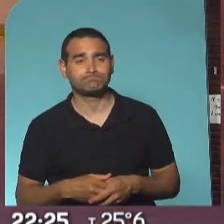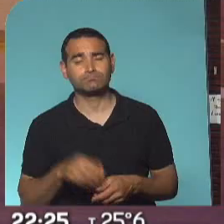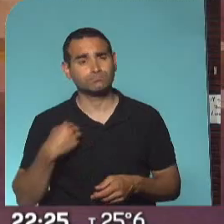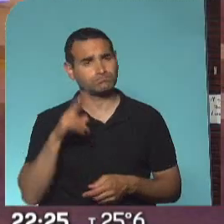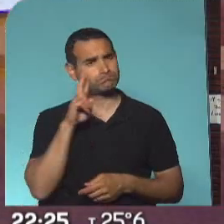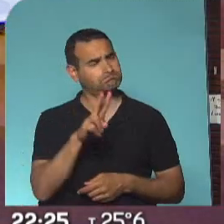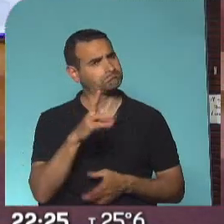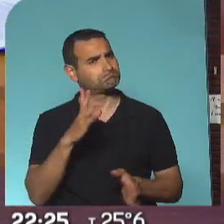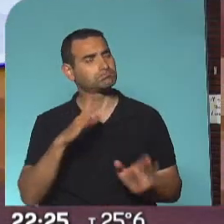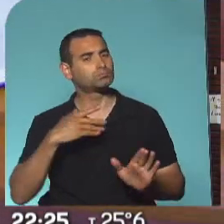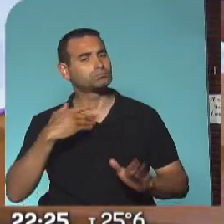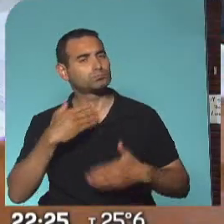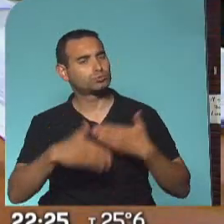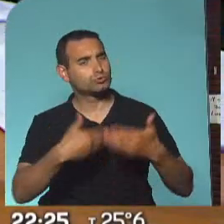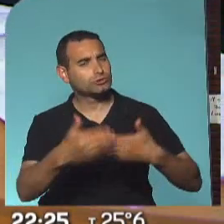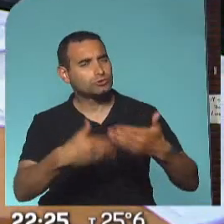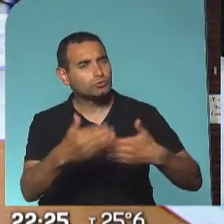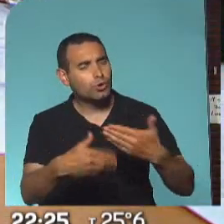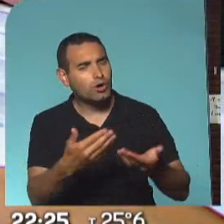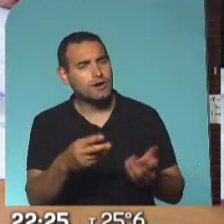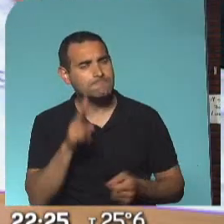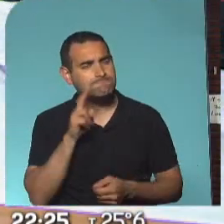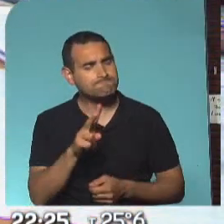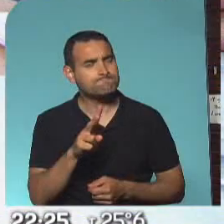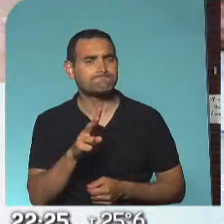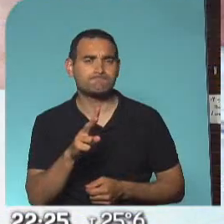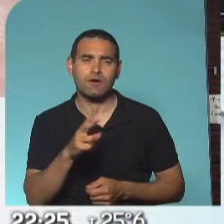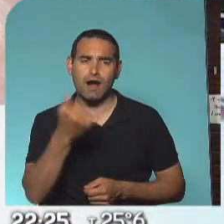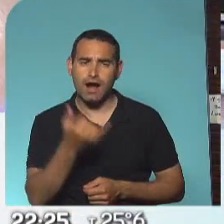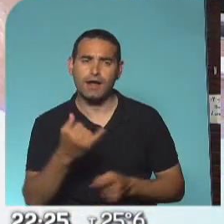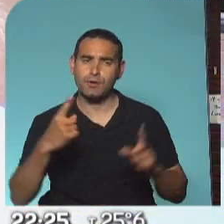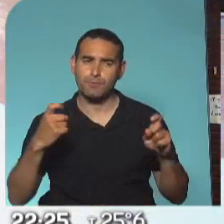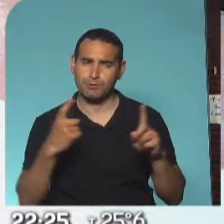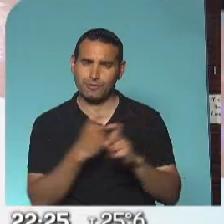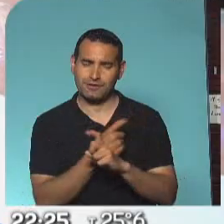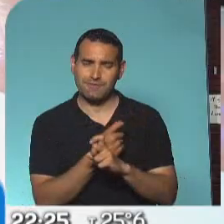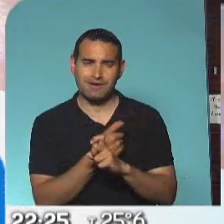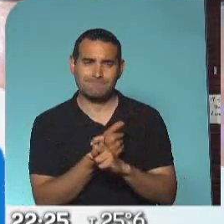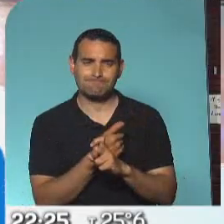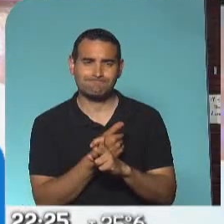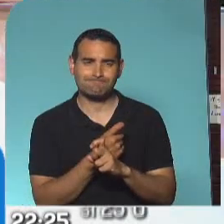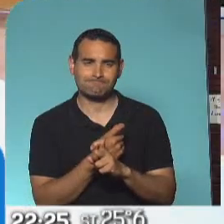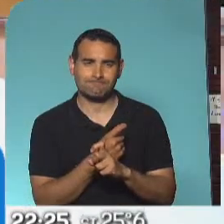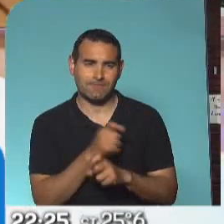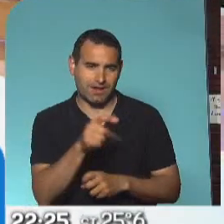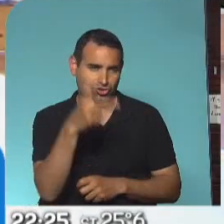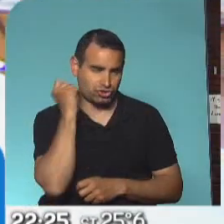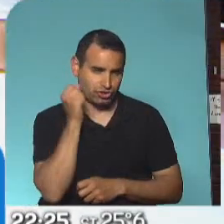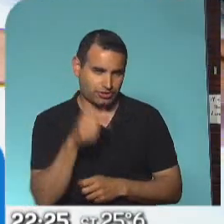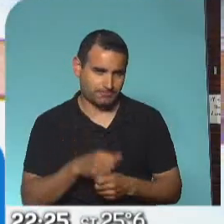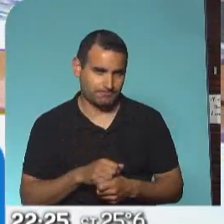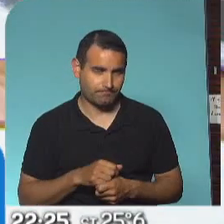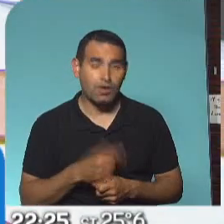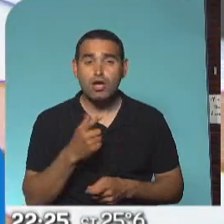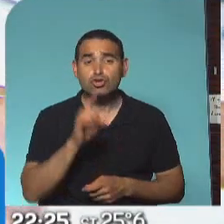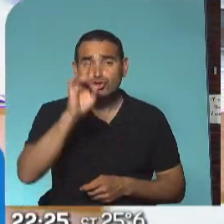es un proceso donde se sintetiza un conflicto que hay en Chile, que no